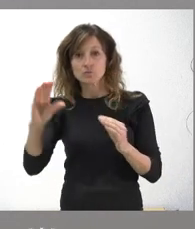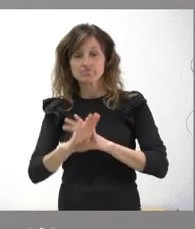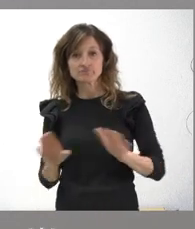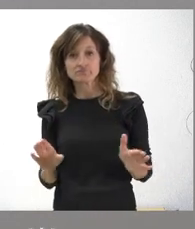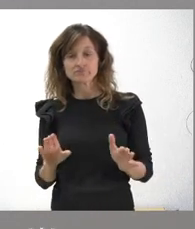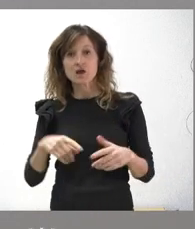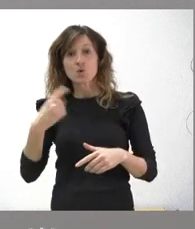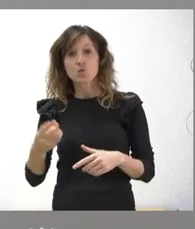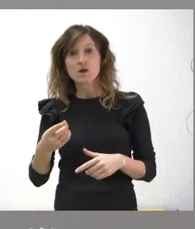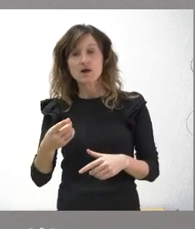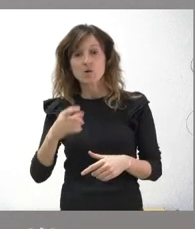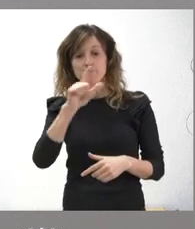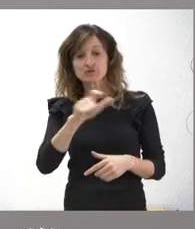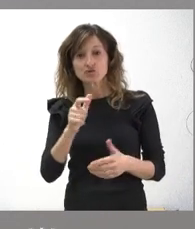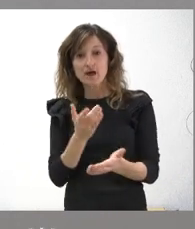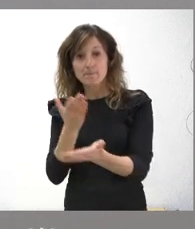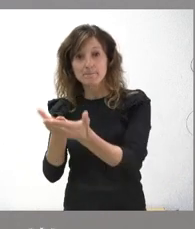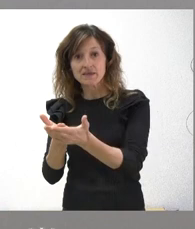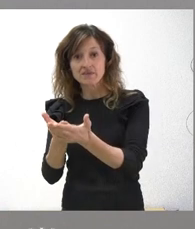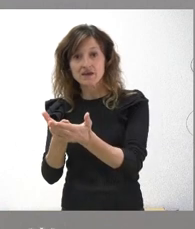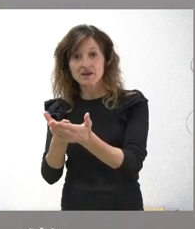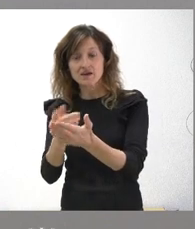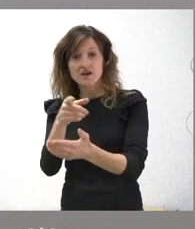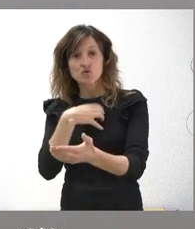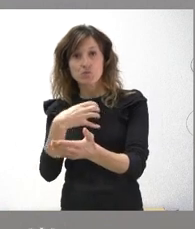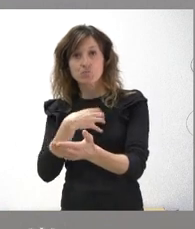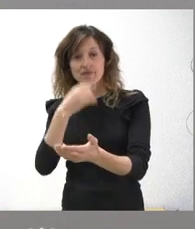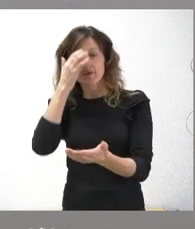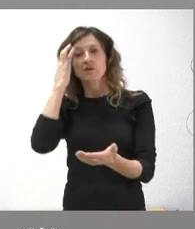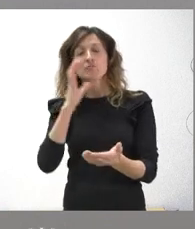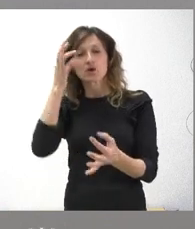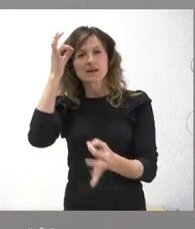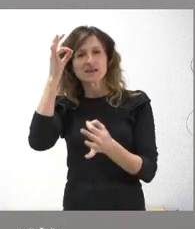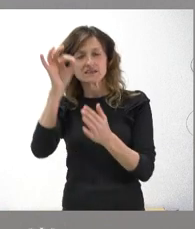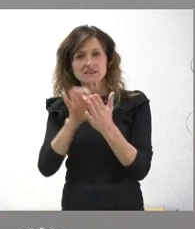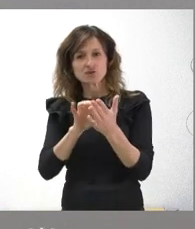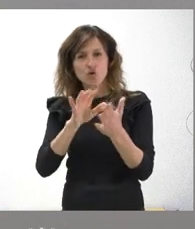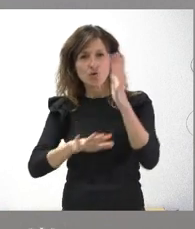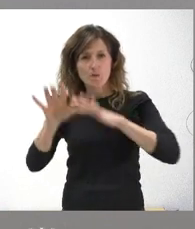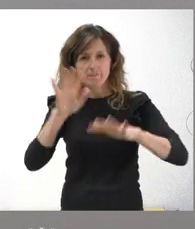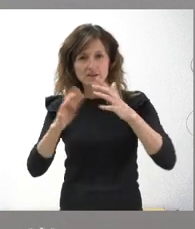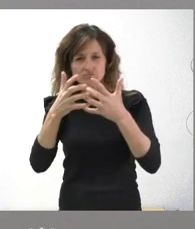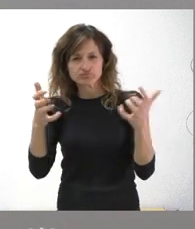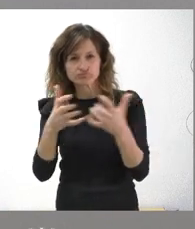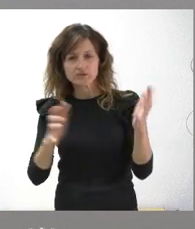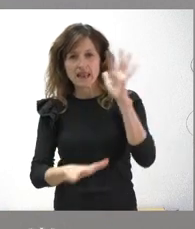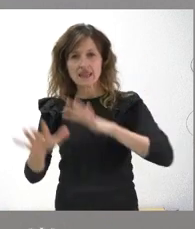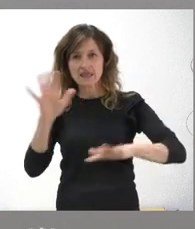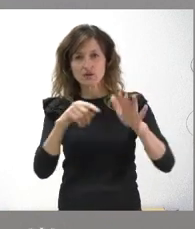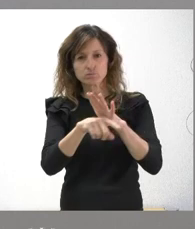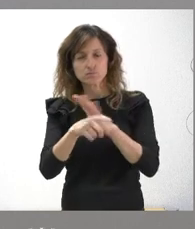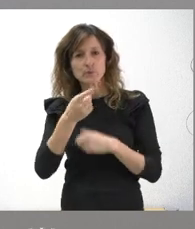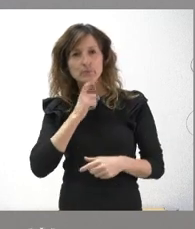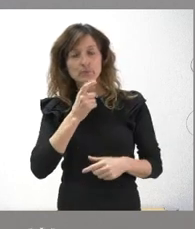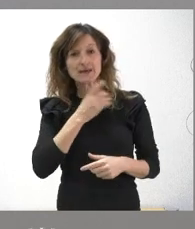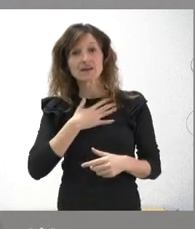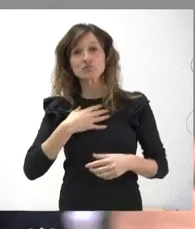el conjunto de los posibles anes no lo pueden solicitar porque son requisitos muy complejos muy fagar ragos trámites muy difíciles nosotros